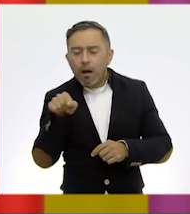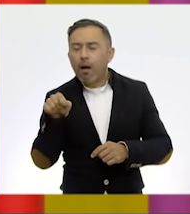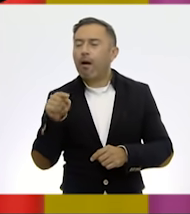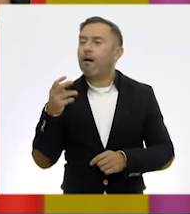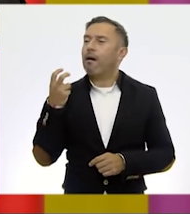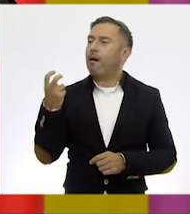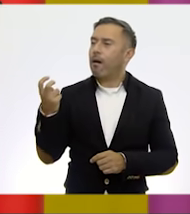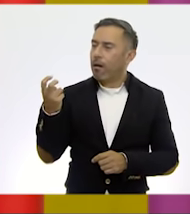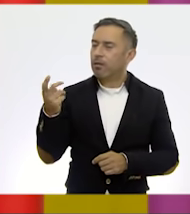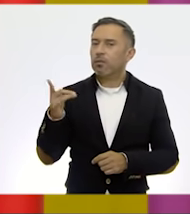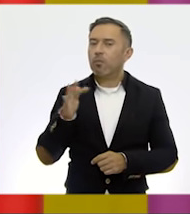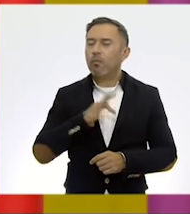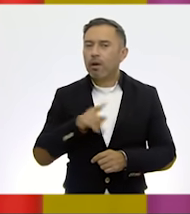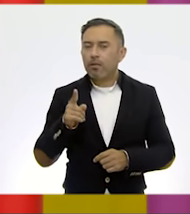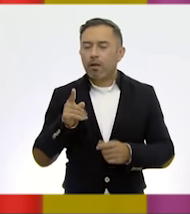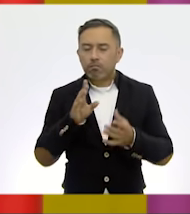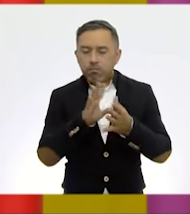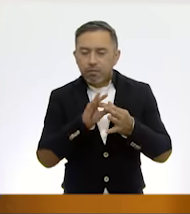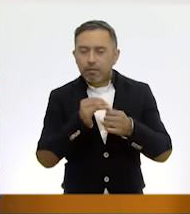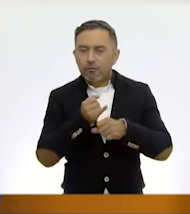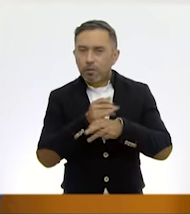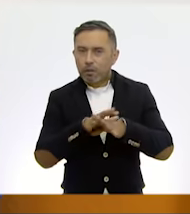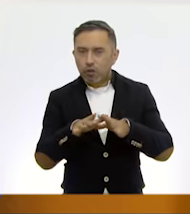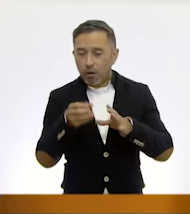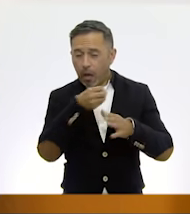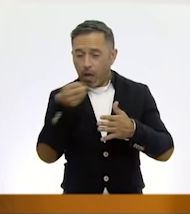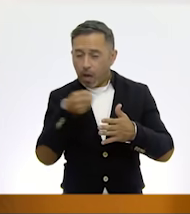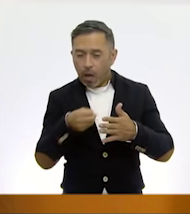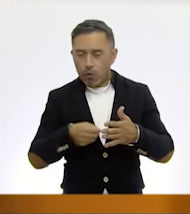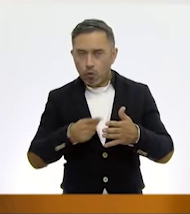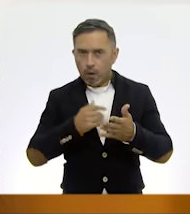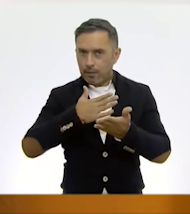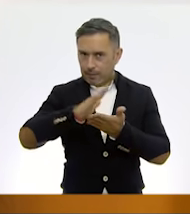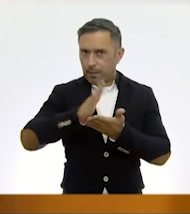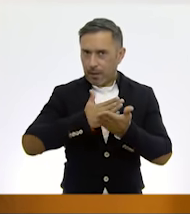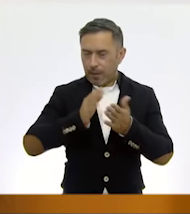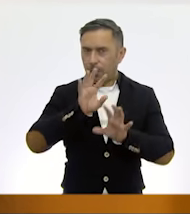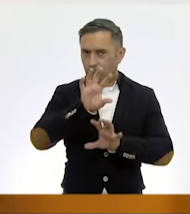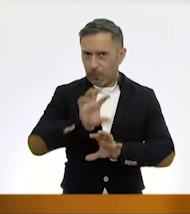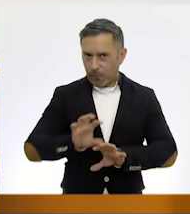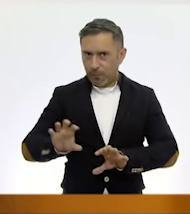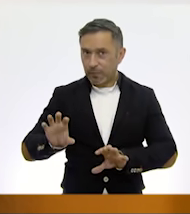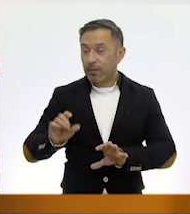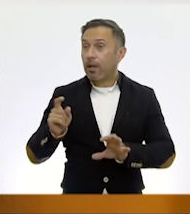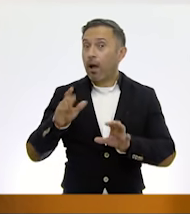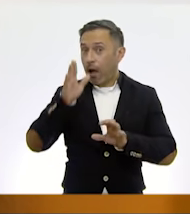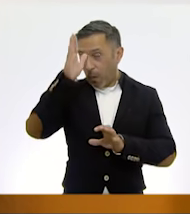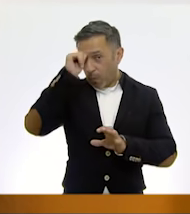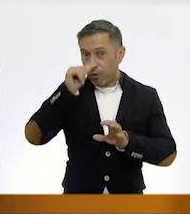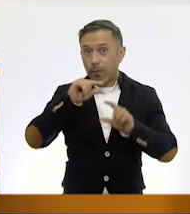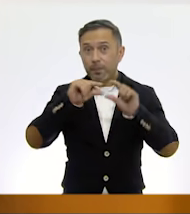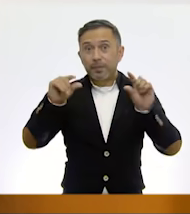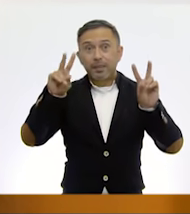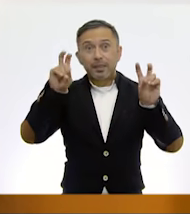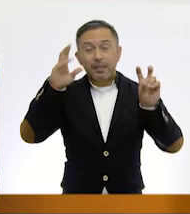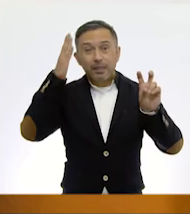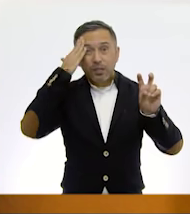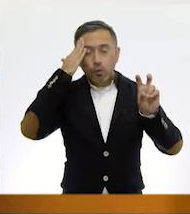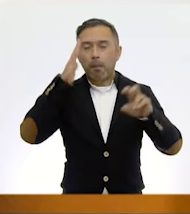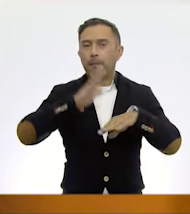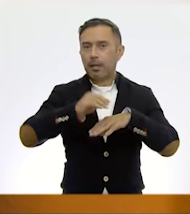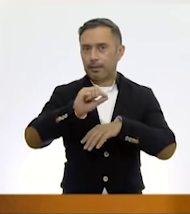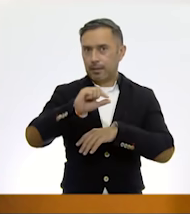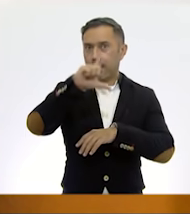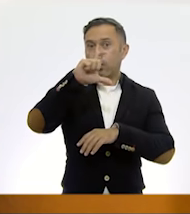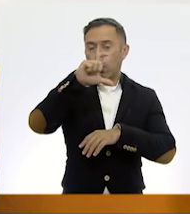tenerlos ahí todo de corrida, la información. Y recordar que el título siempre lo vamos a poner más grande. Y los subtítulos, aunque sea un poco más pequeño,